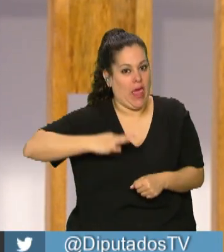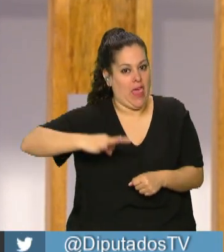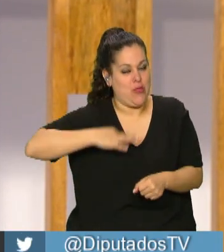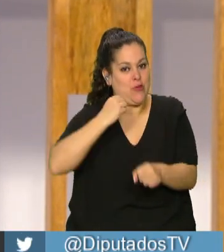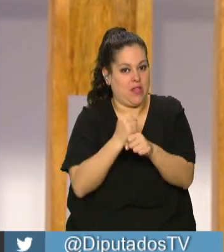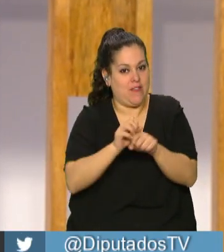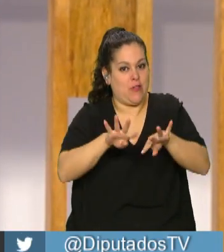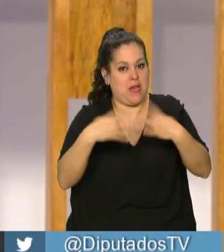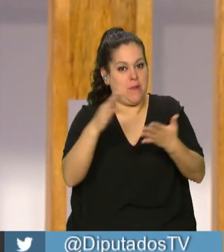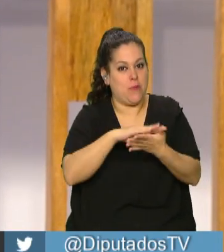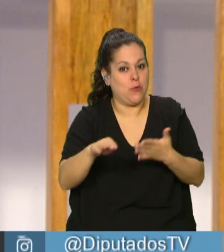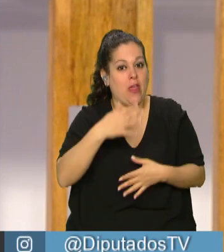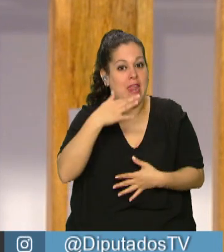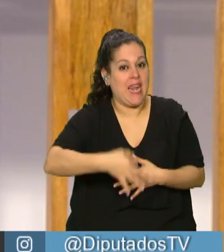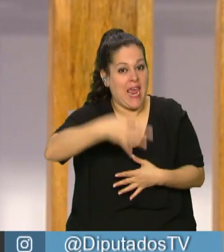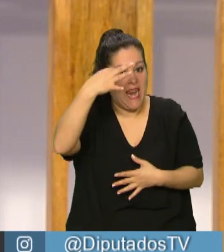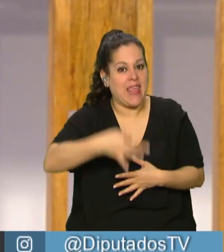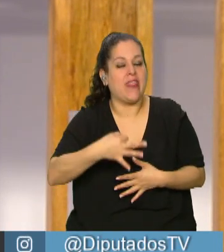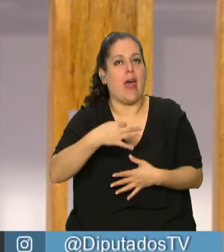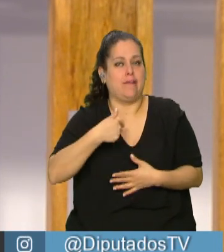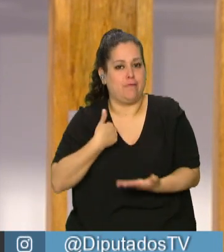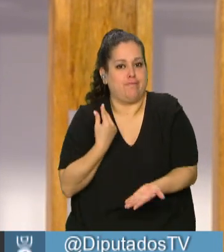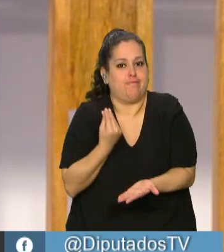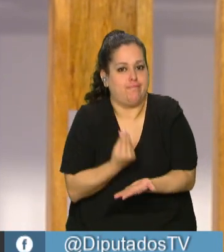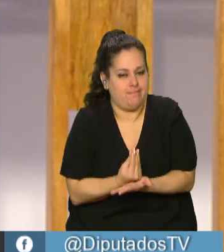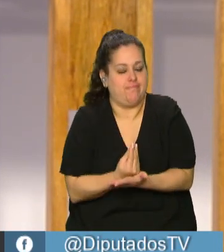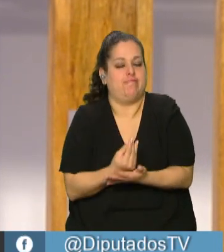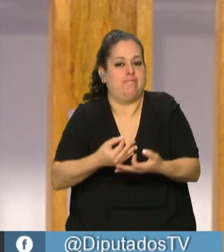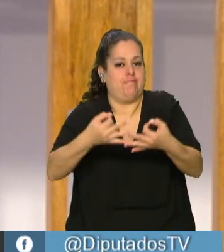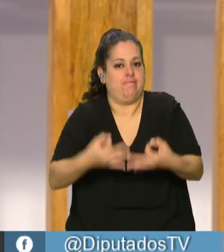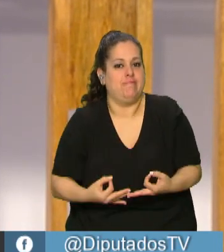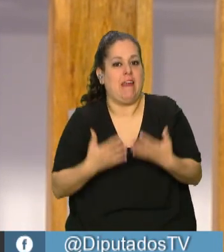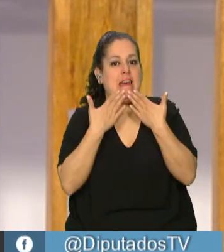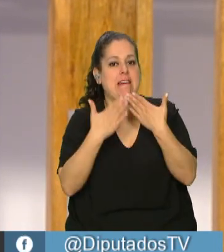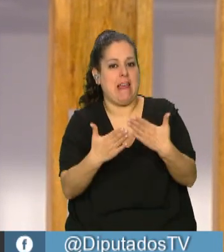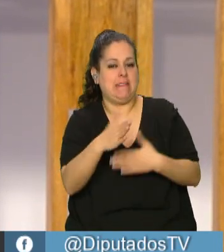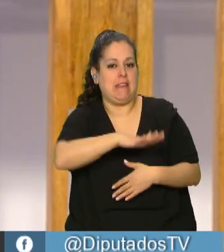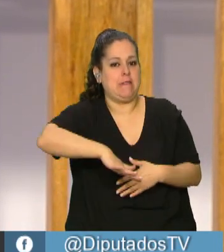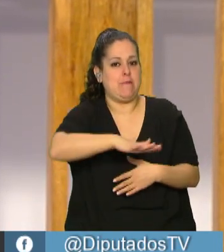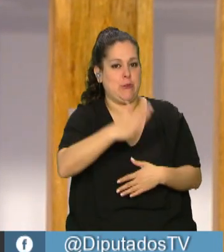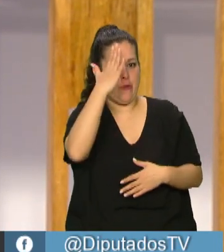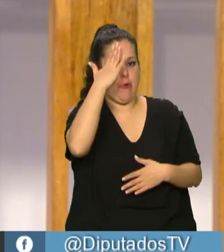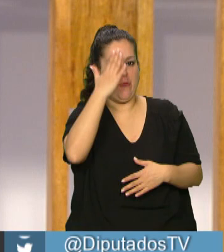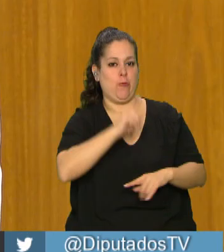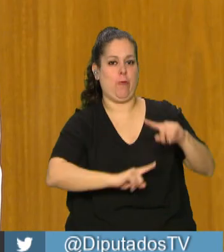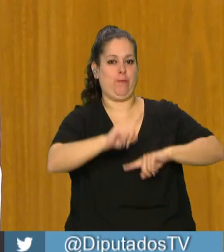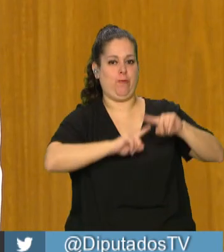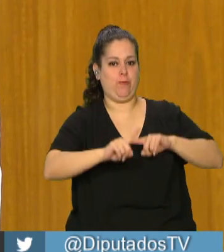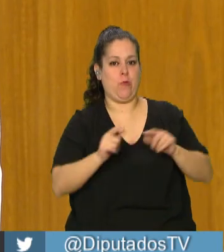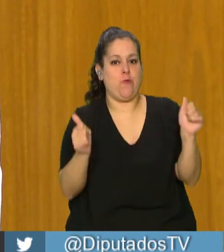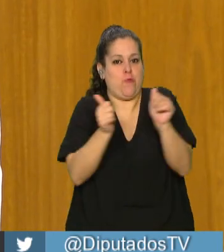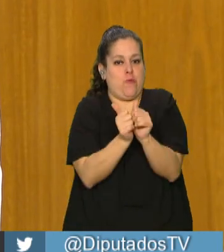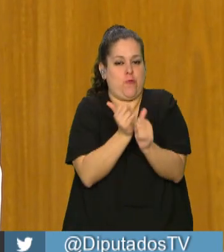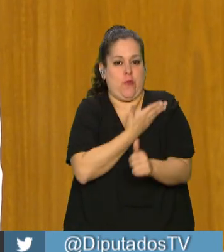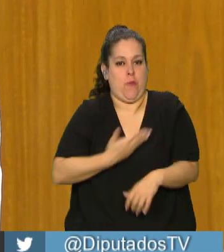Diputados y la realidad es que asumo en la función a cargo del espacio de cultura que me tocó dirigir acá con la gestión